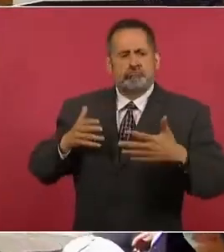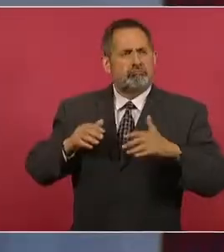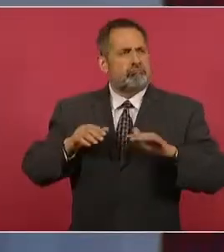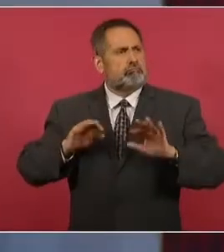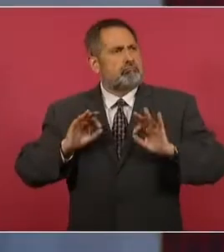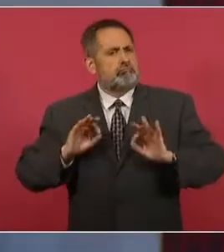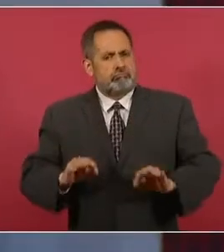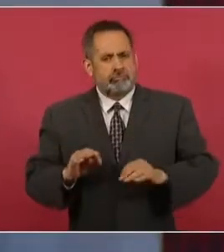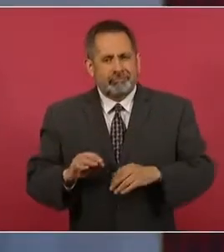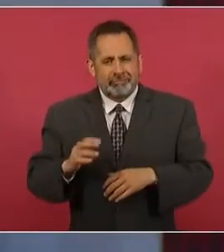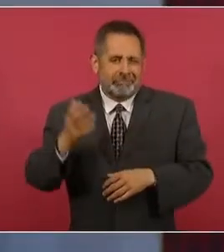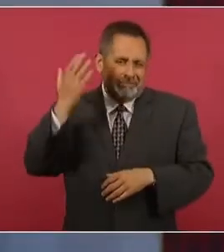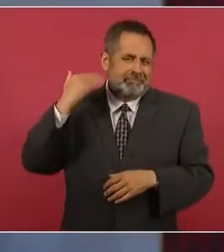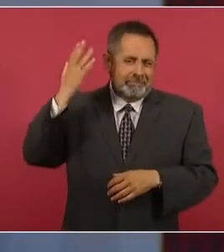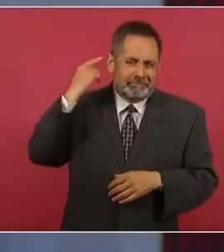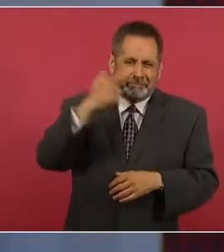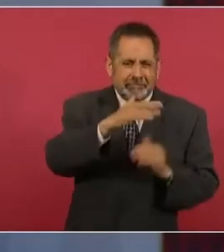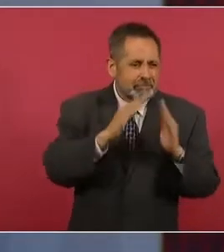el abandono